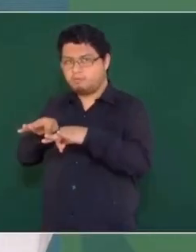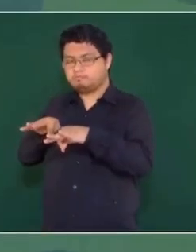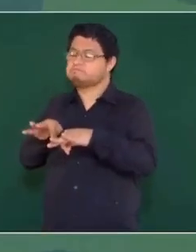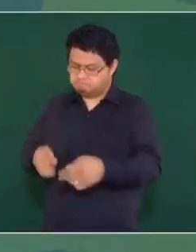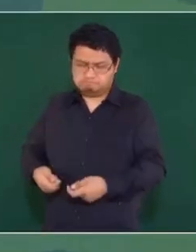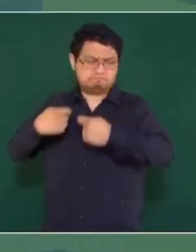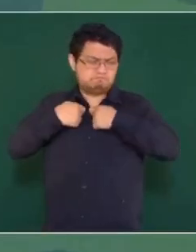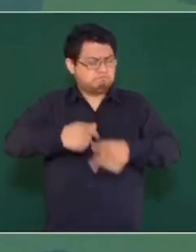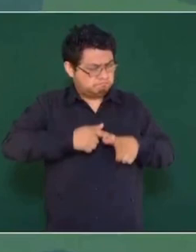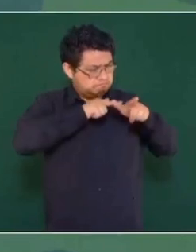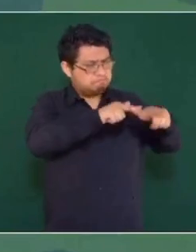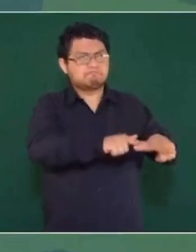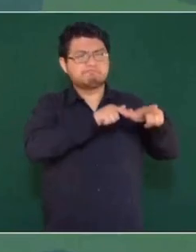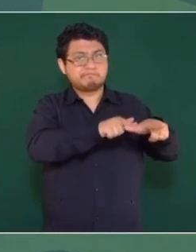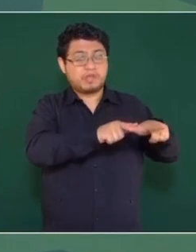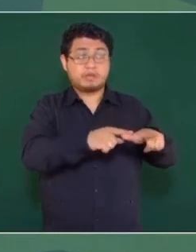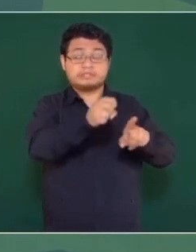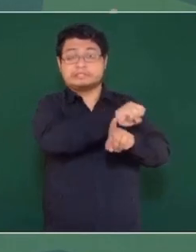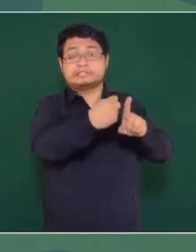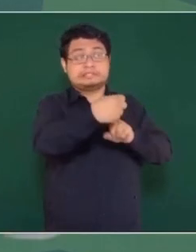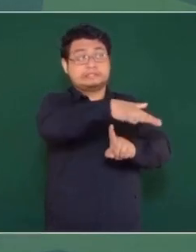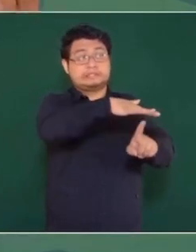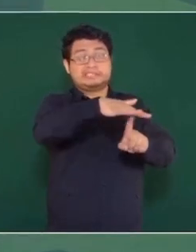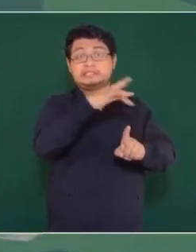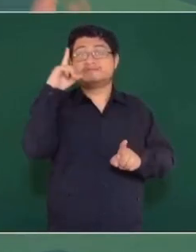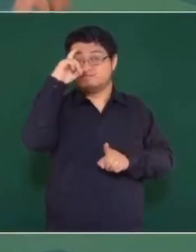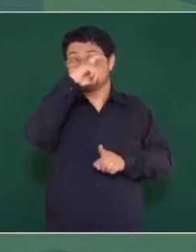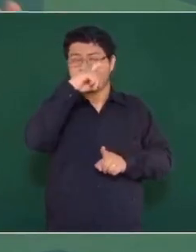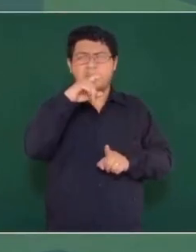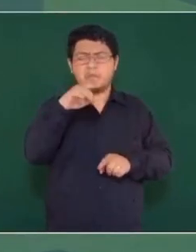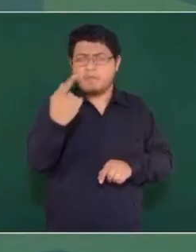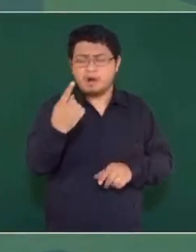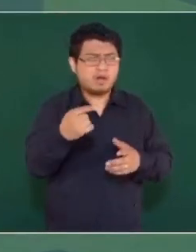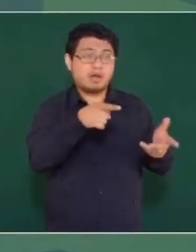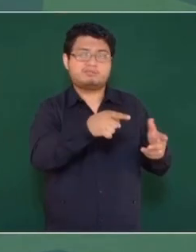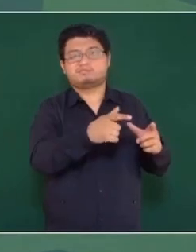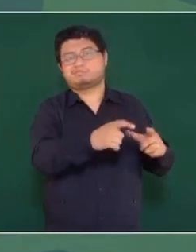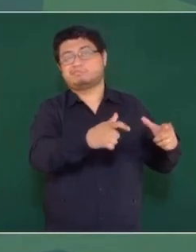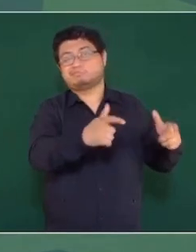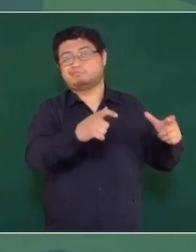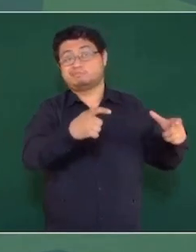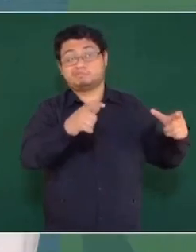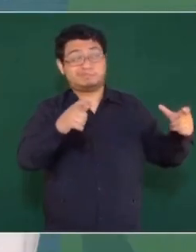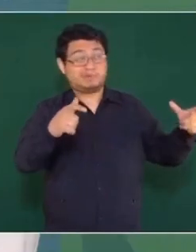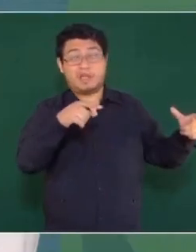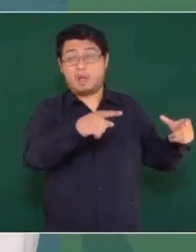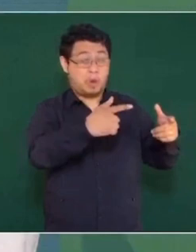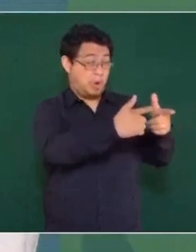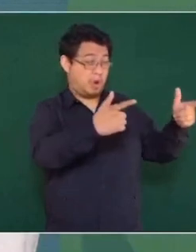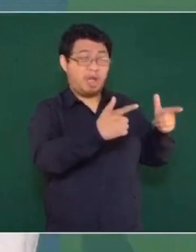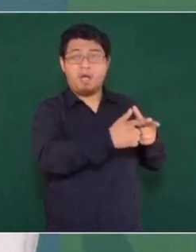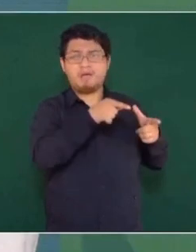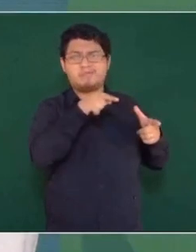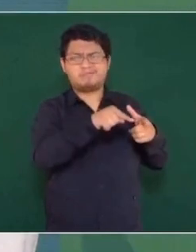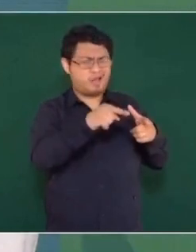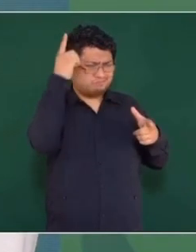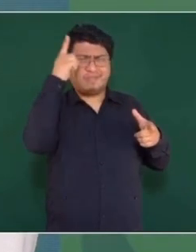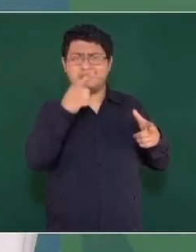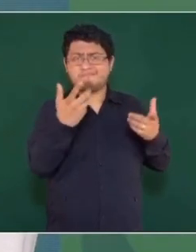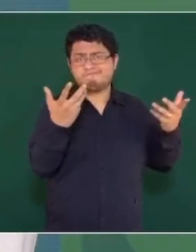situación complicada porque se dejó crecer durante mucho tiempo. Crecieron estas bandas